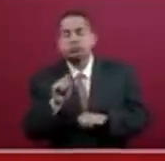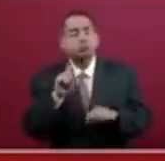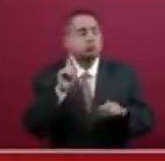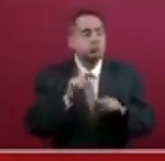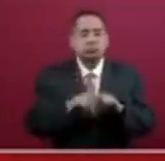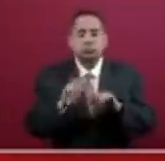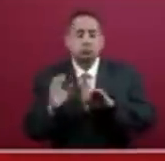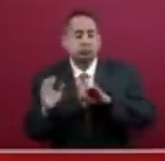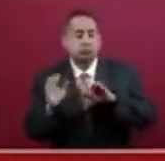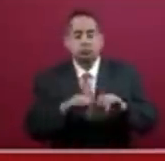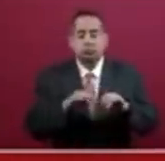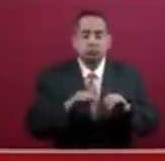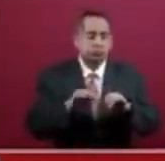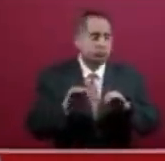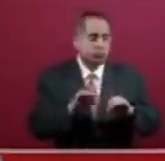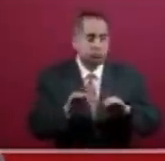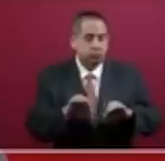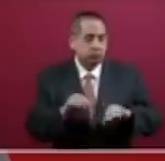empleos